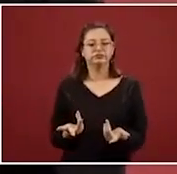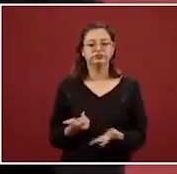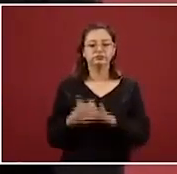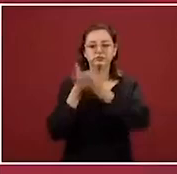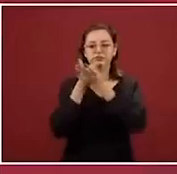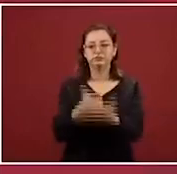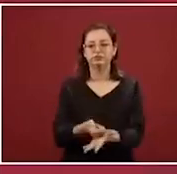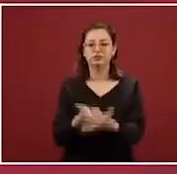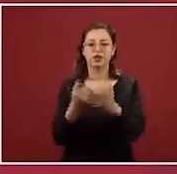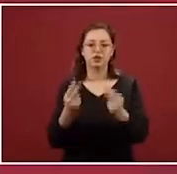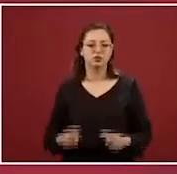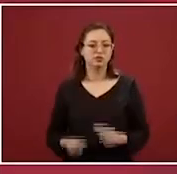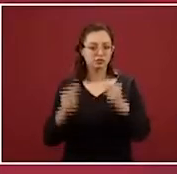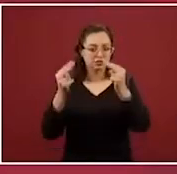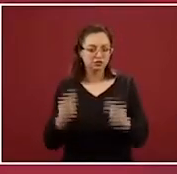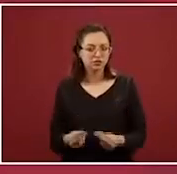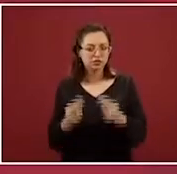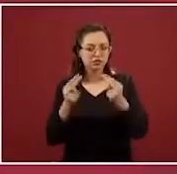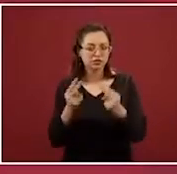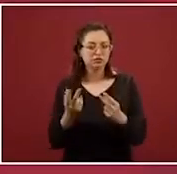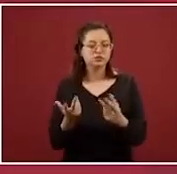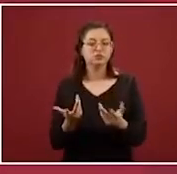ayuda al comercio,